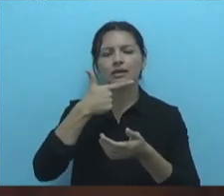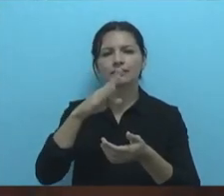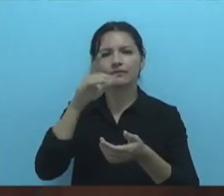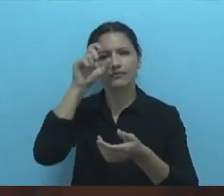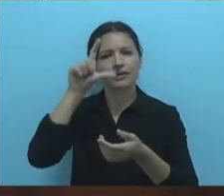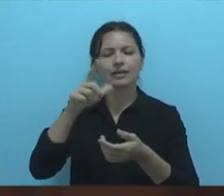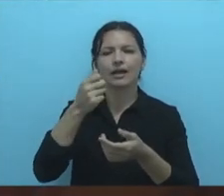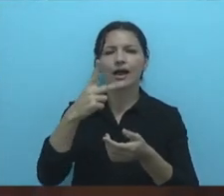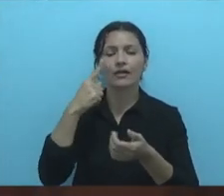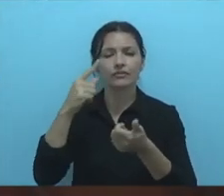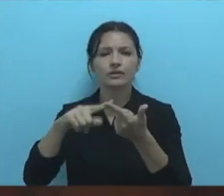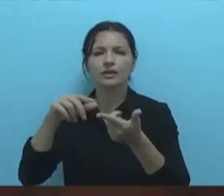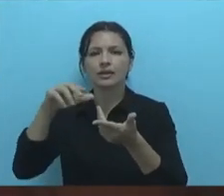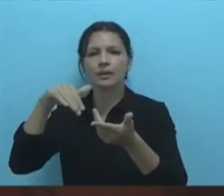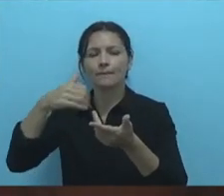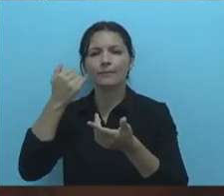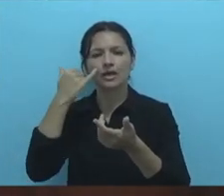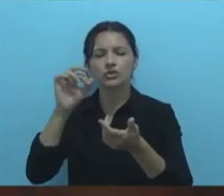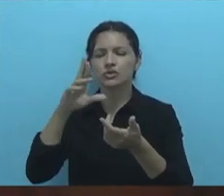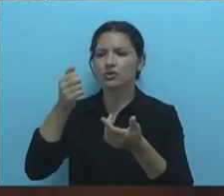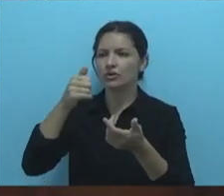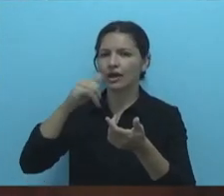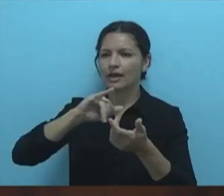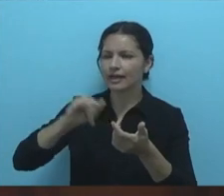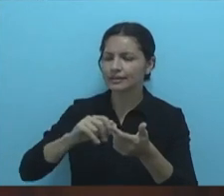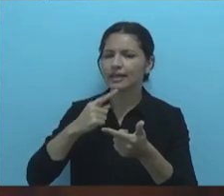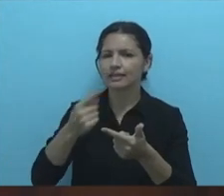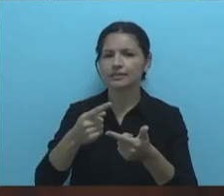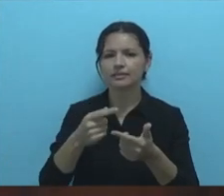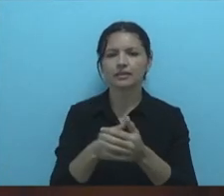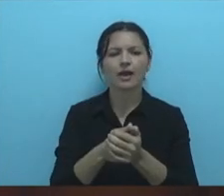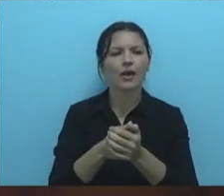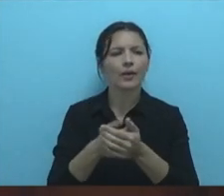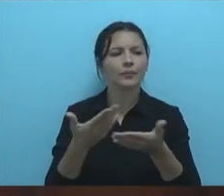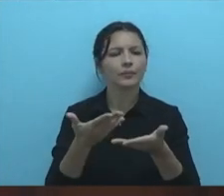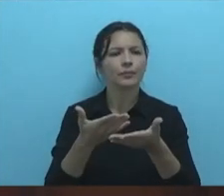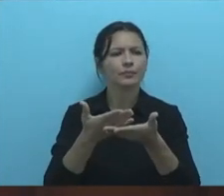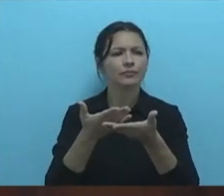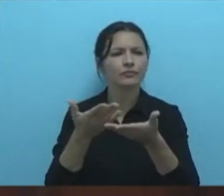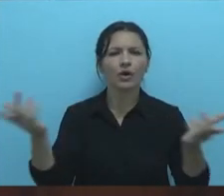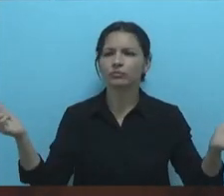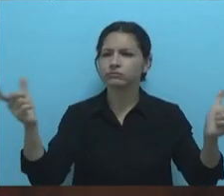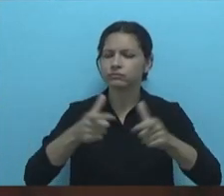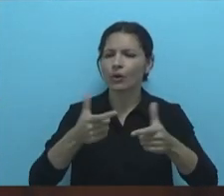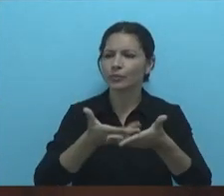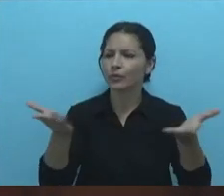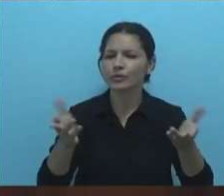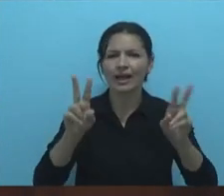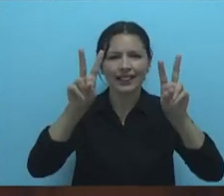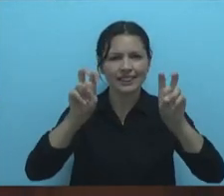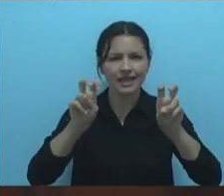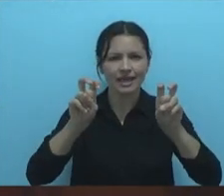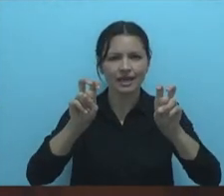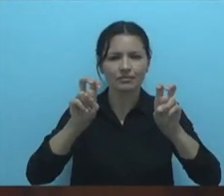mayoraz cuenta con dictamen por el cual esta cámara resuelve disponer la realización de una audiencia pública los fines de abordar la temática